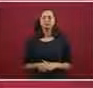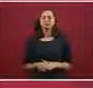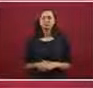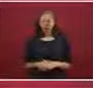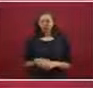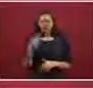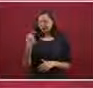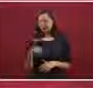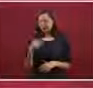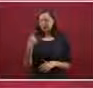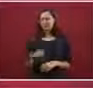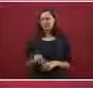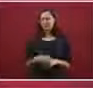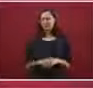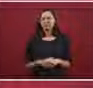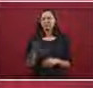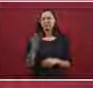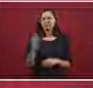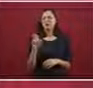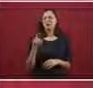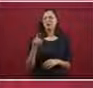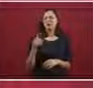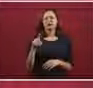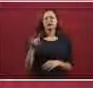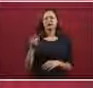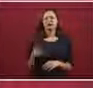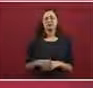llama Ferna.